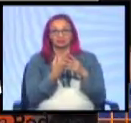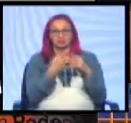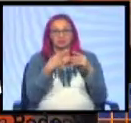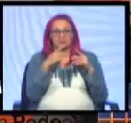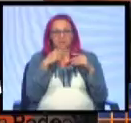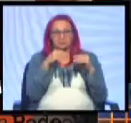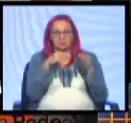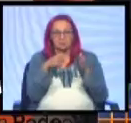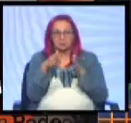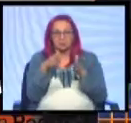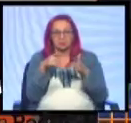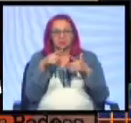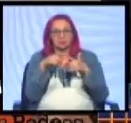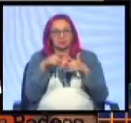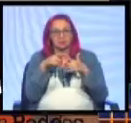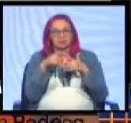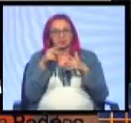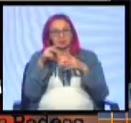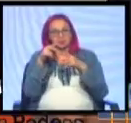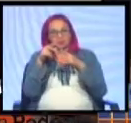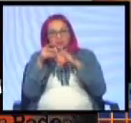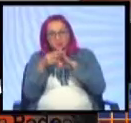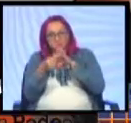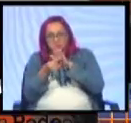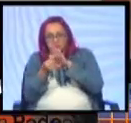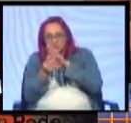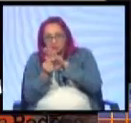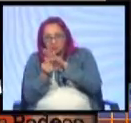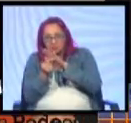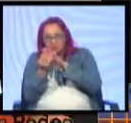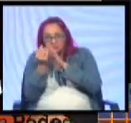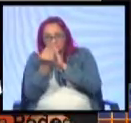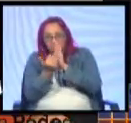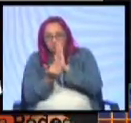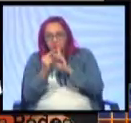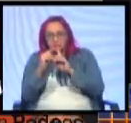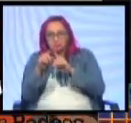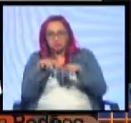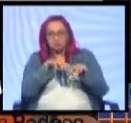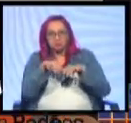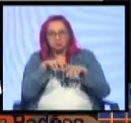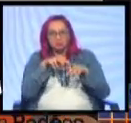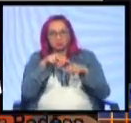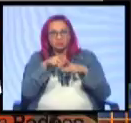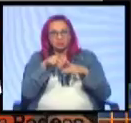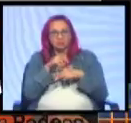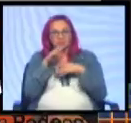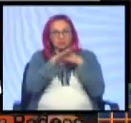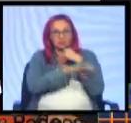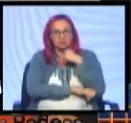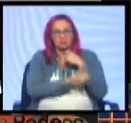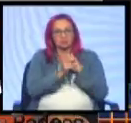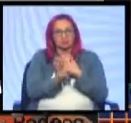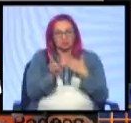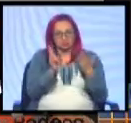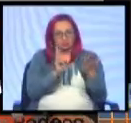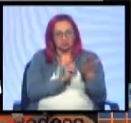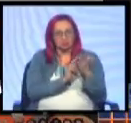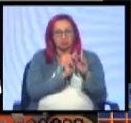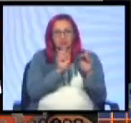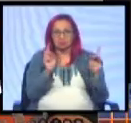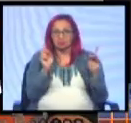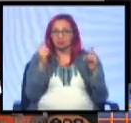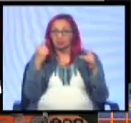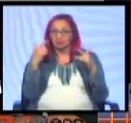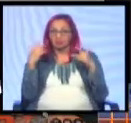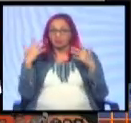que es la impresión de listas, toda esa serie de actividades están penadas con una multa, pero para lo